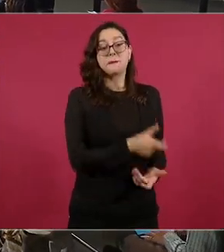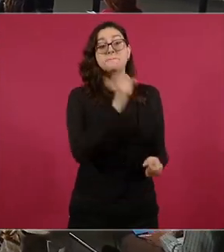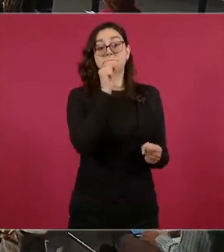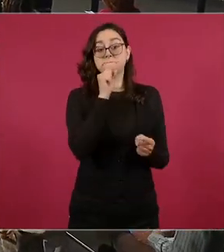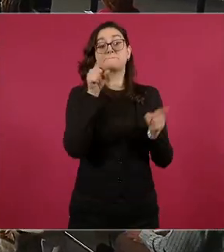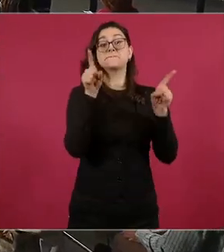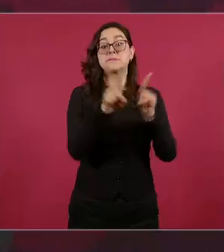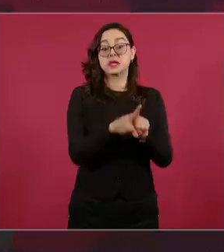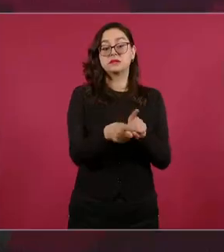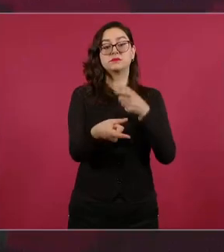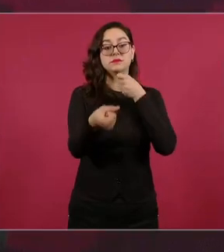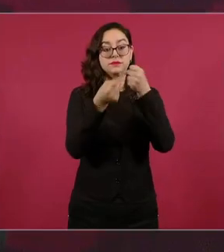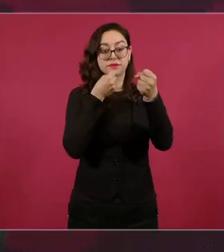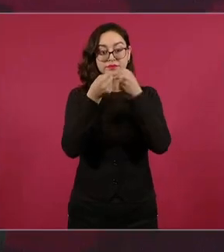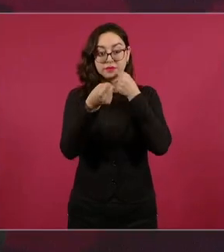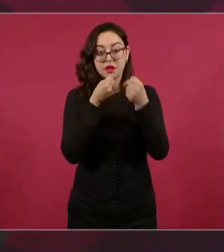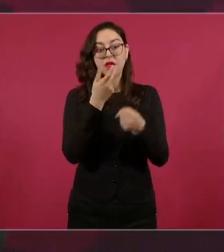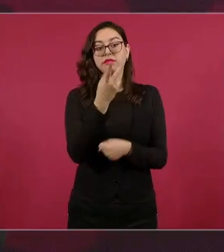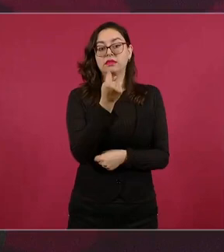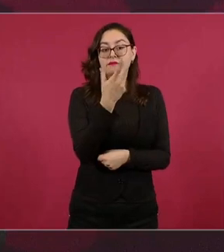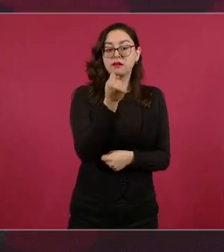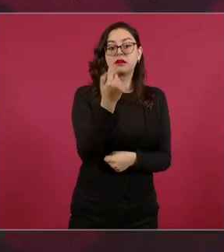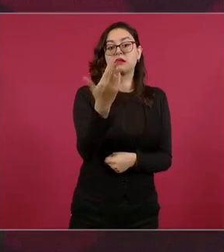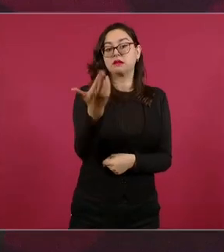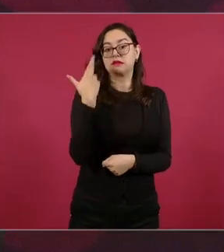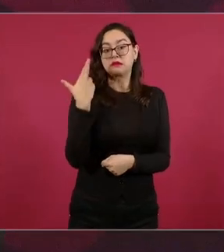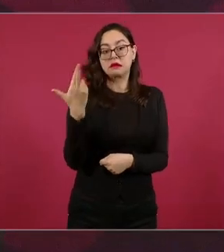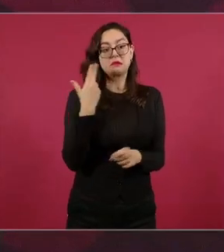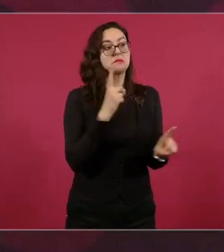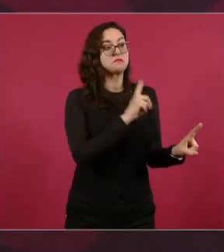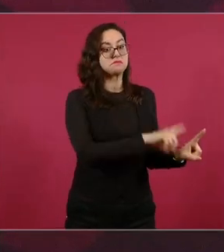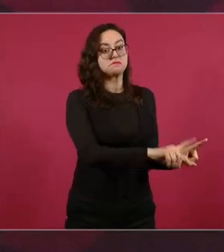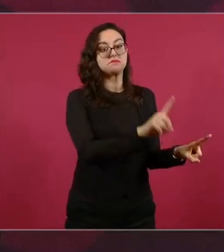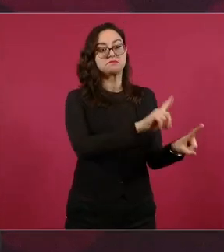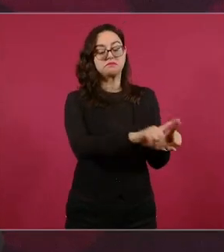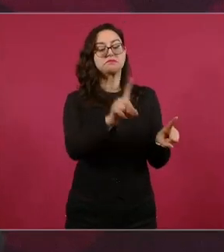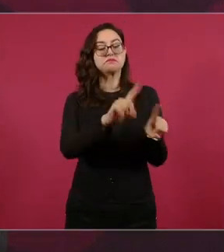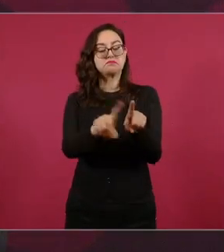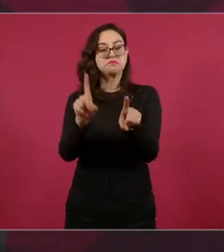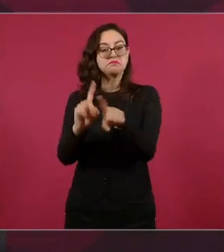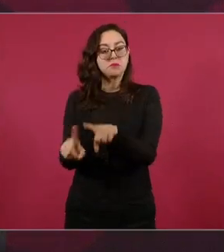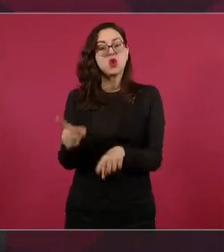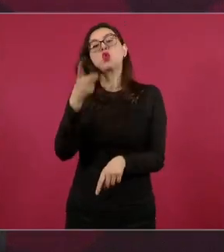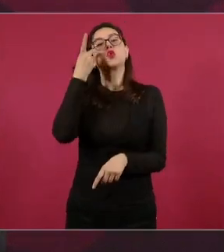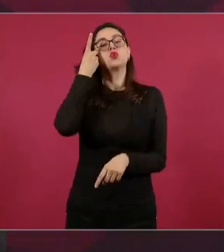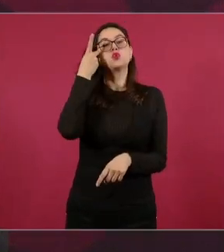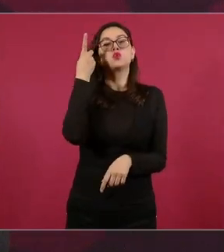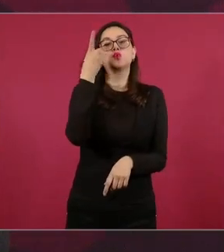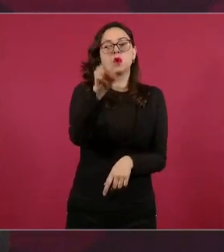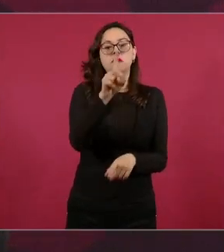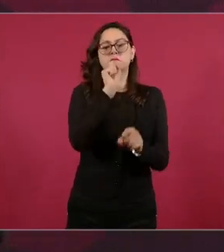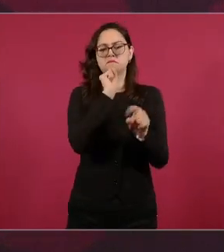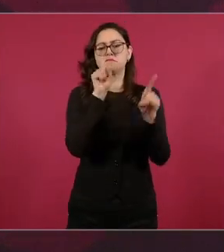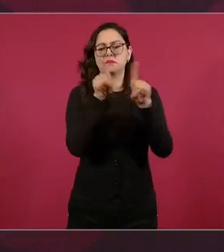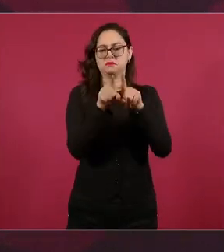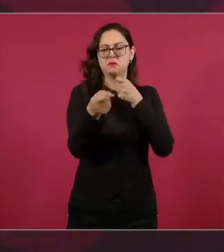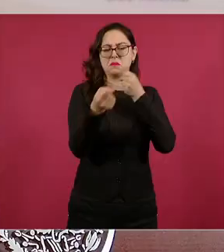de comunicación, dueños y conductores de medios